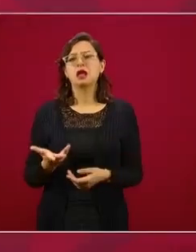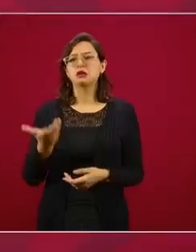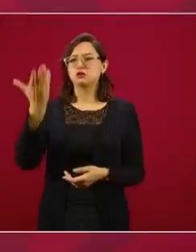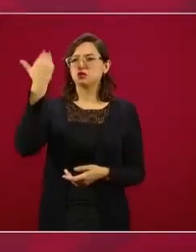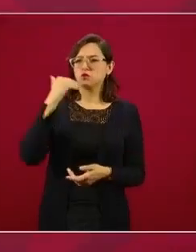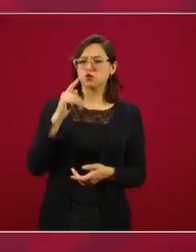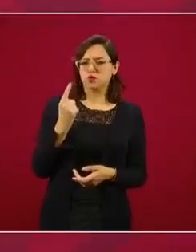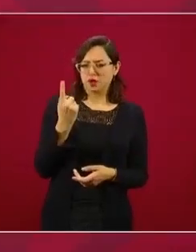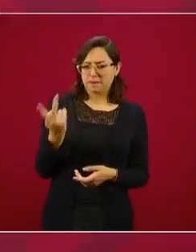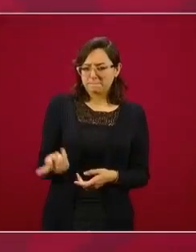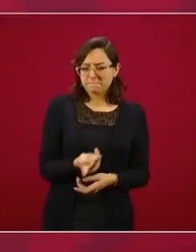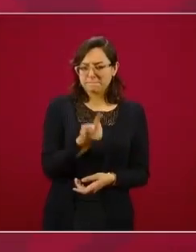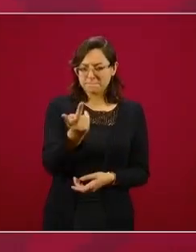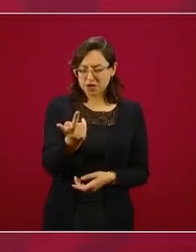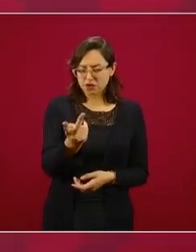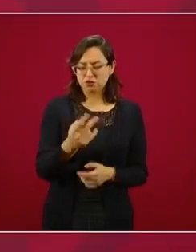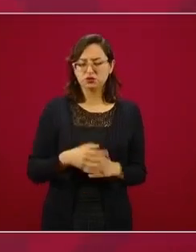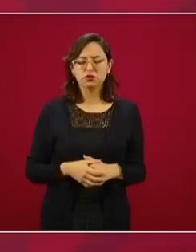nos dijo